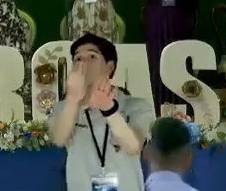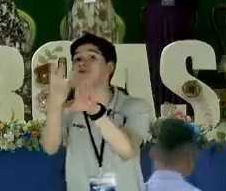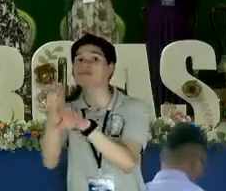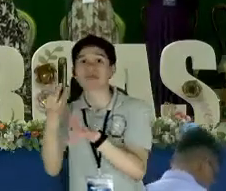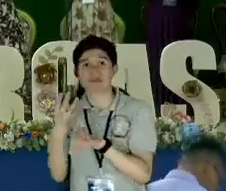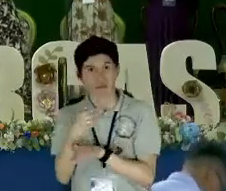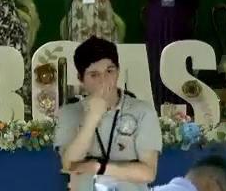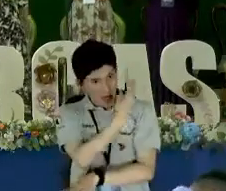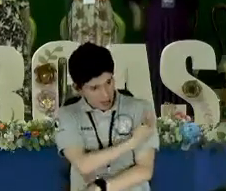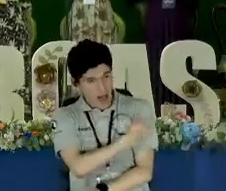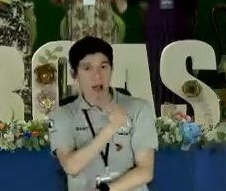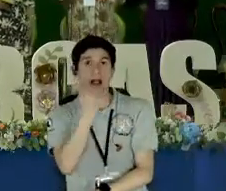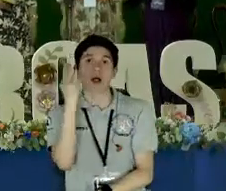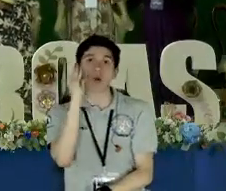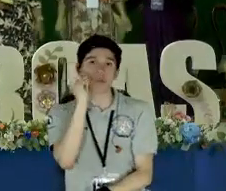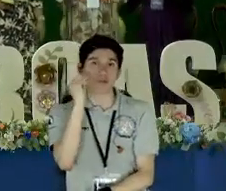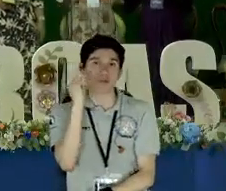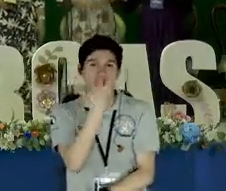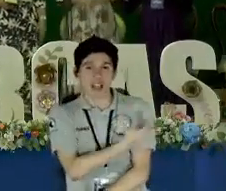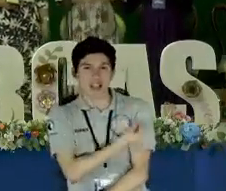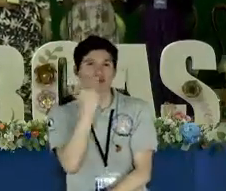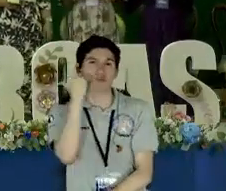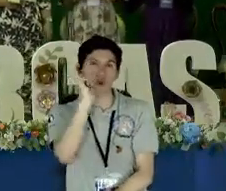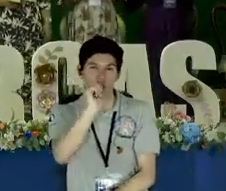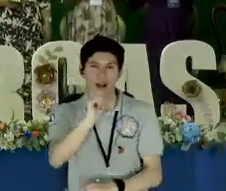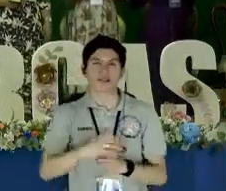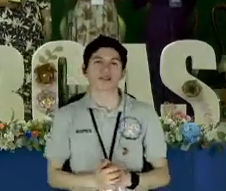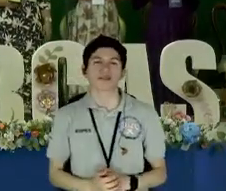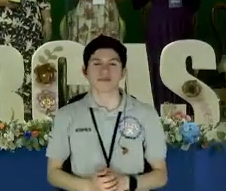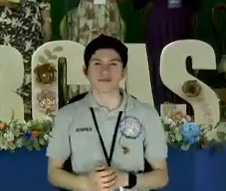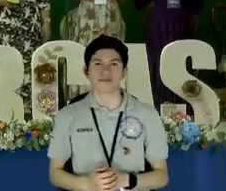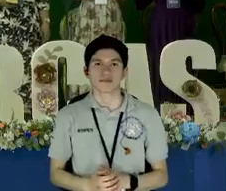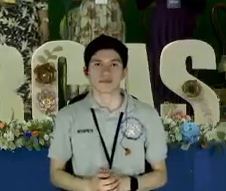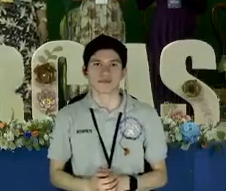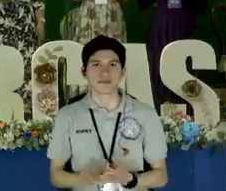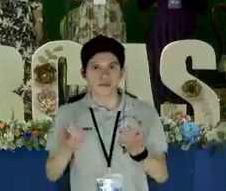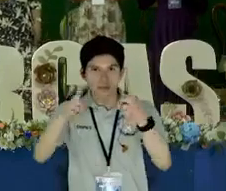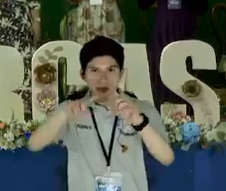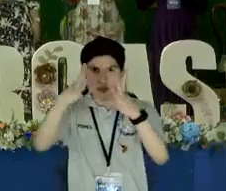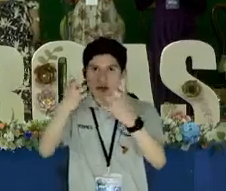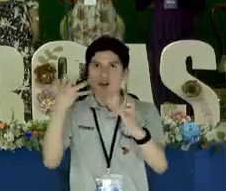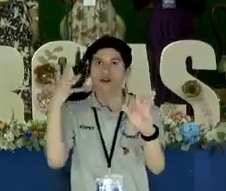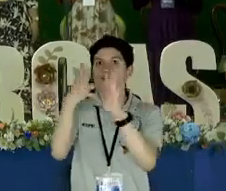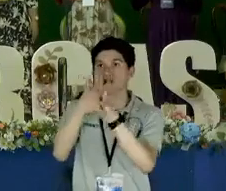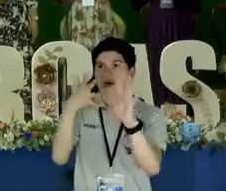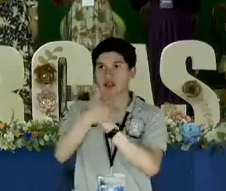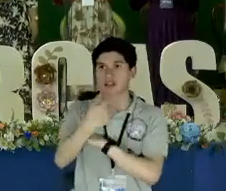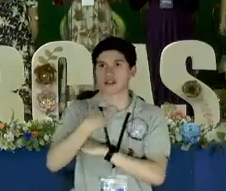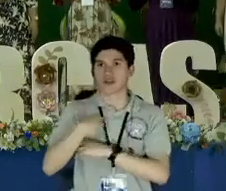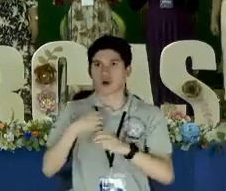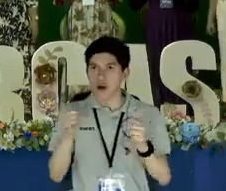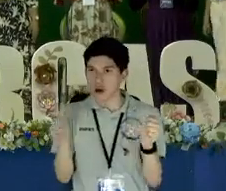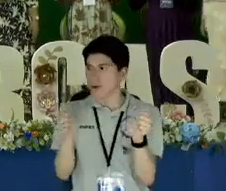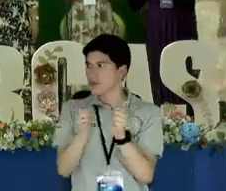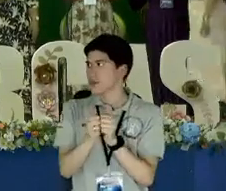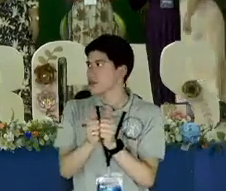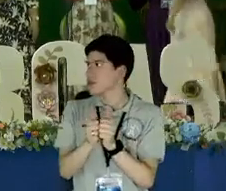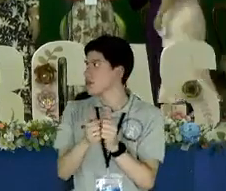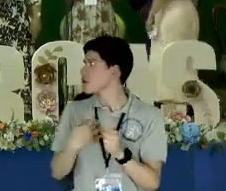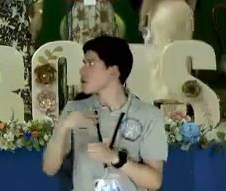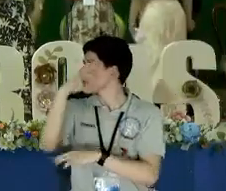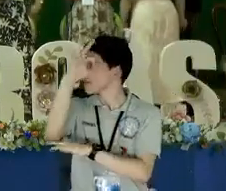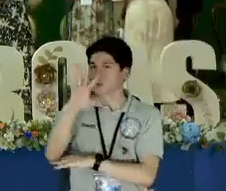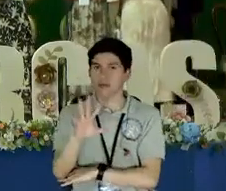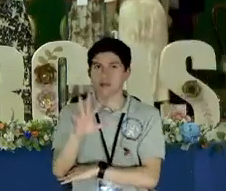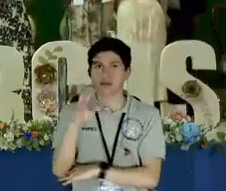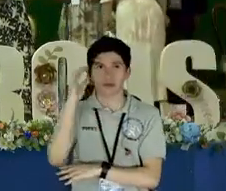Ahí están, gloria al Señor. Por supuesto, también quiero contarles que me vine con mi pastor. No